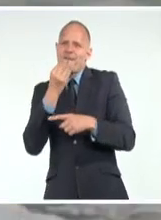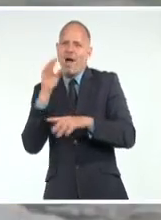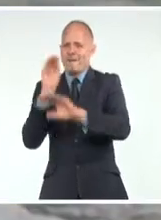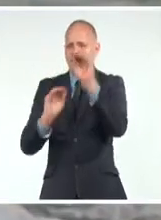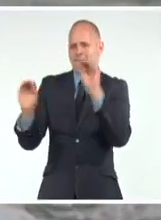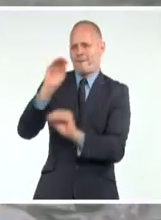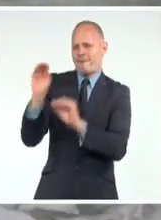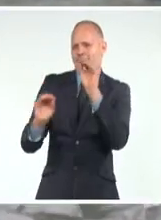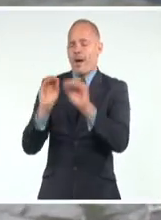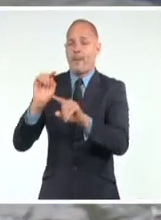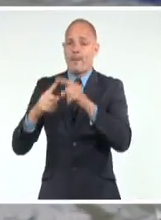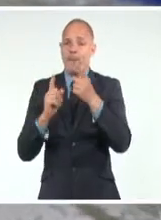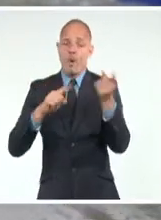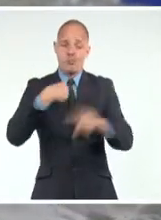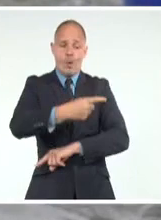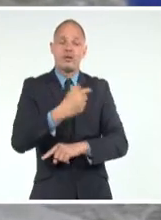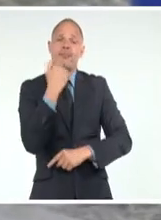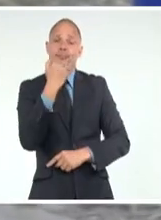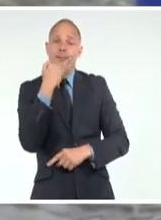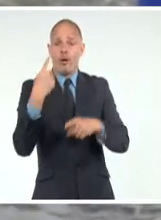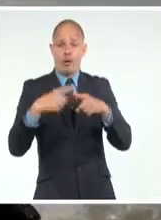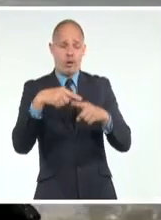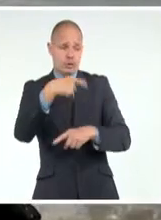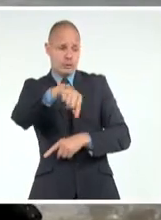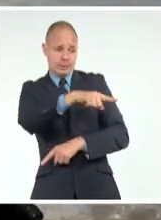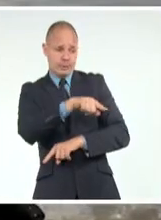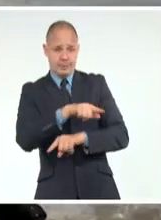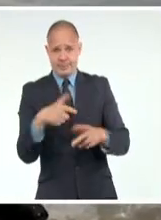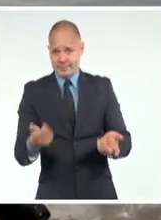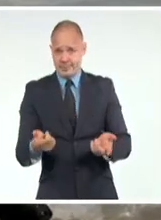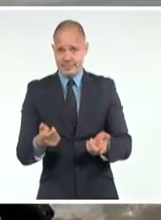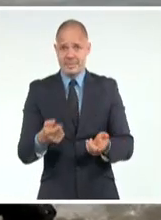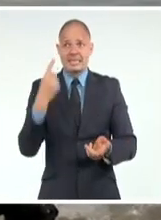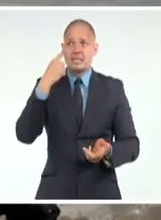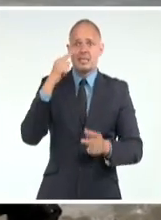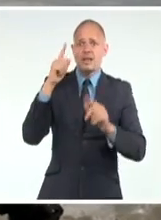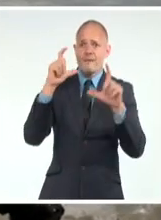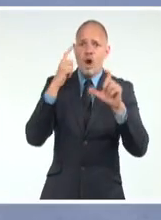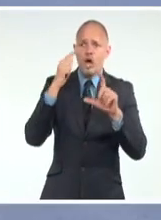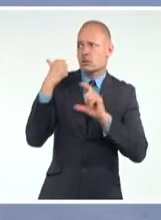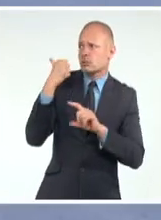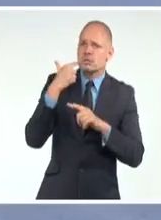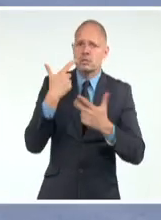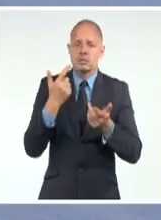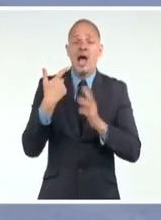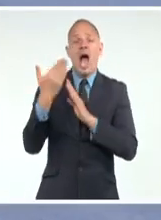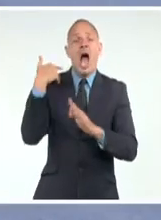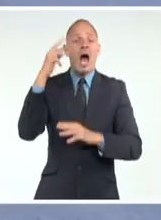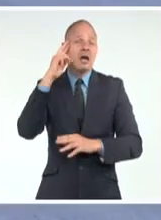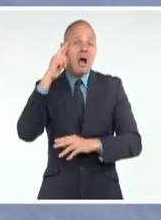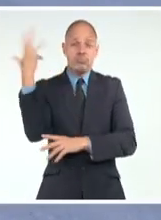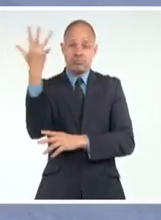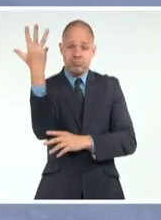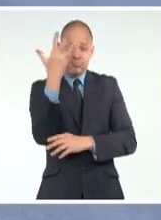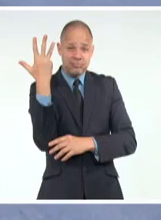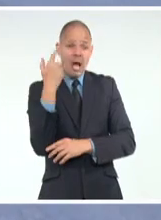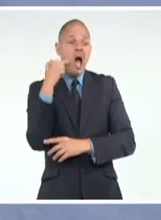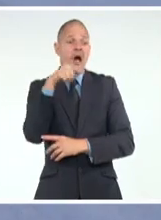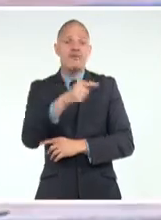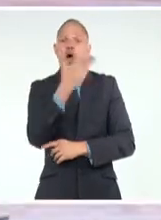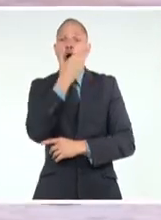y recuperamos aquellas que se hicieron virales en el huracán Matthew. La labor épica de los jóvenes de esta tropa de